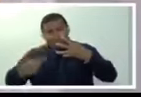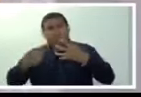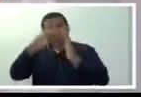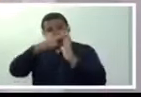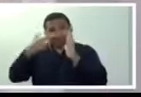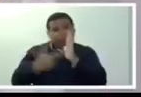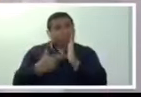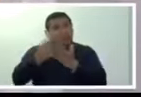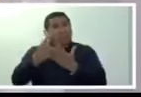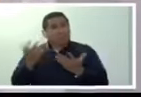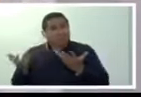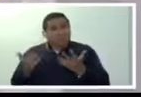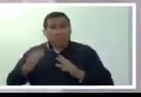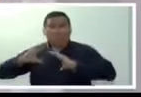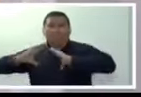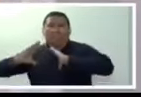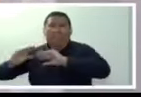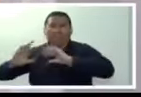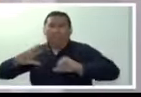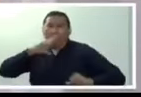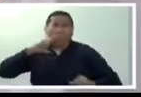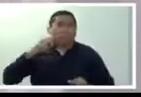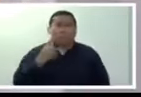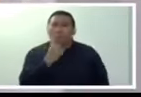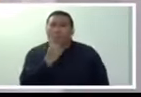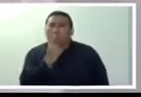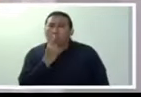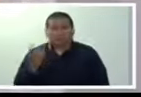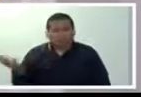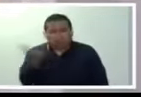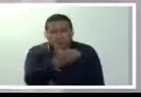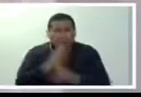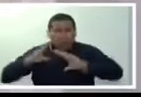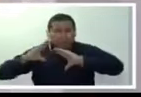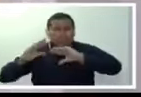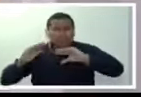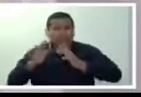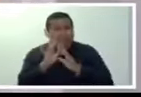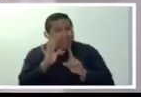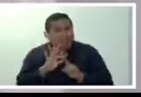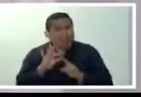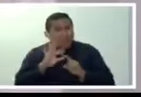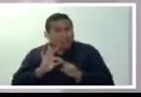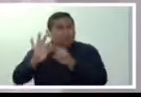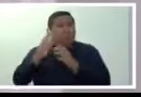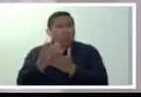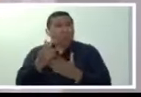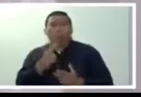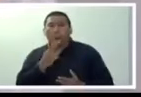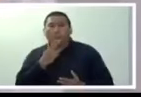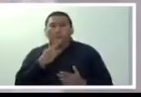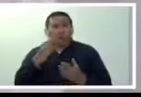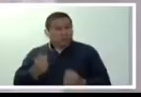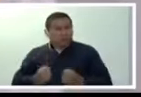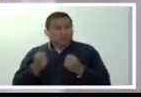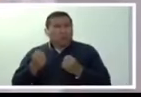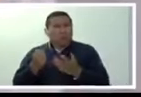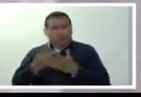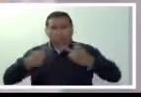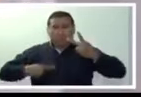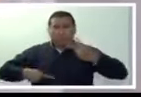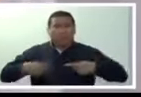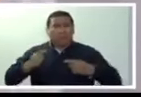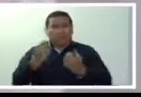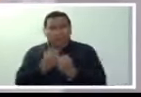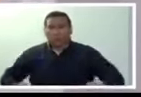actuación y capacitar mejor a los policías, especialmente en el uso de la fuerza pública. A